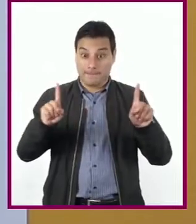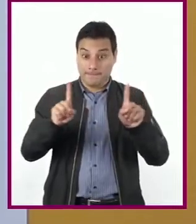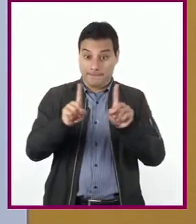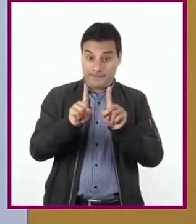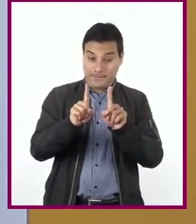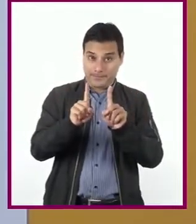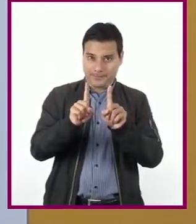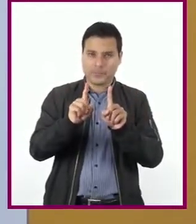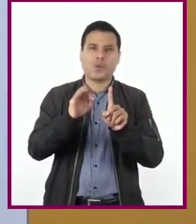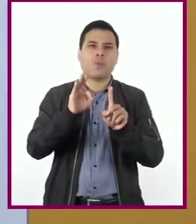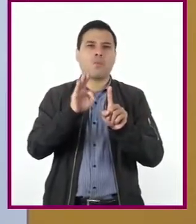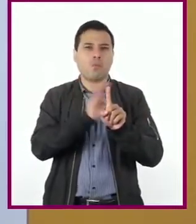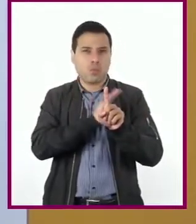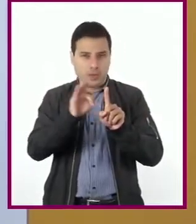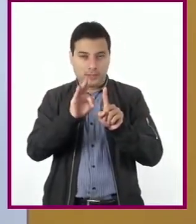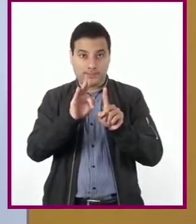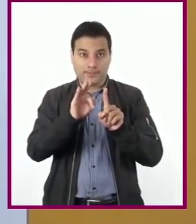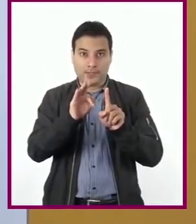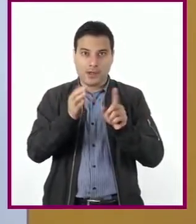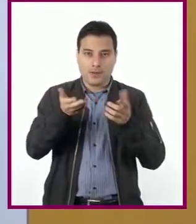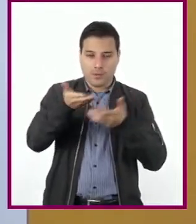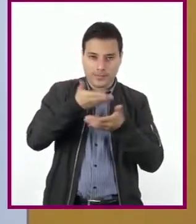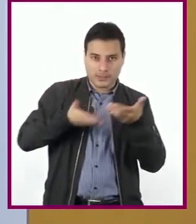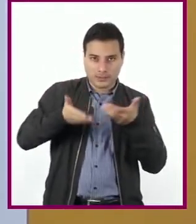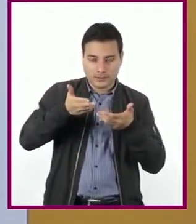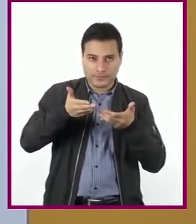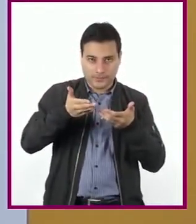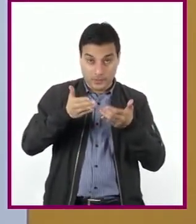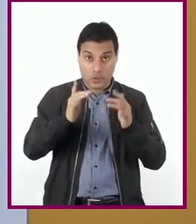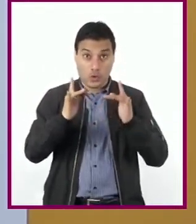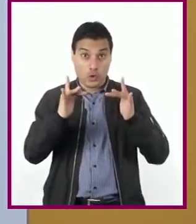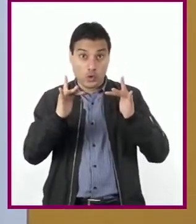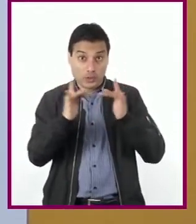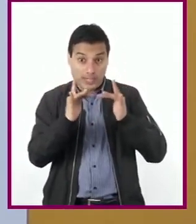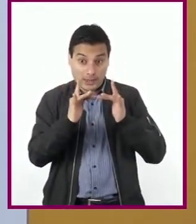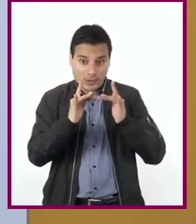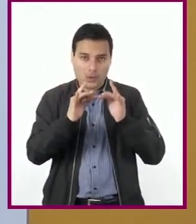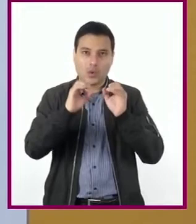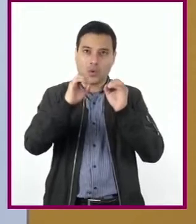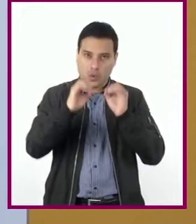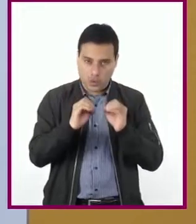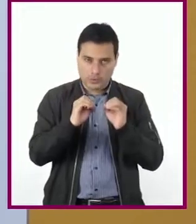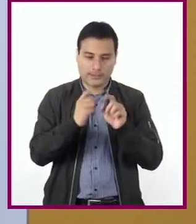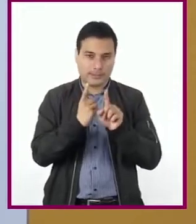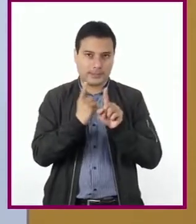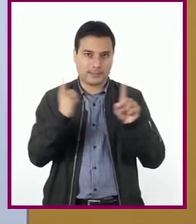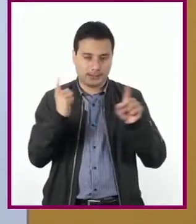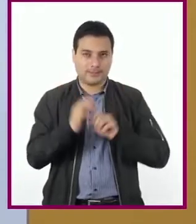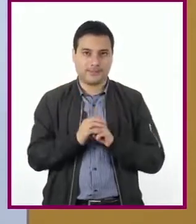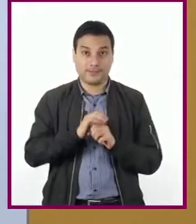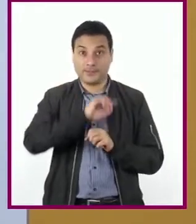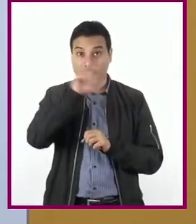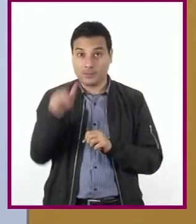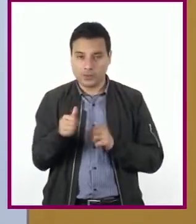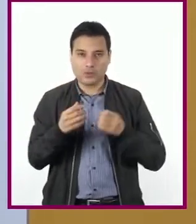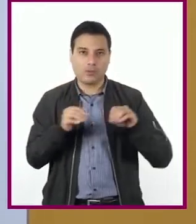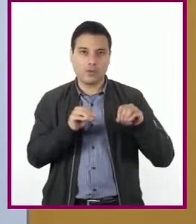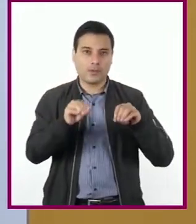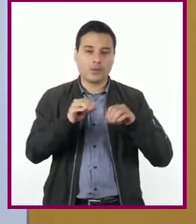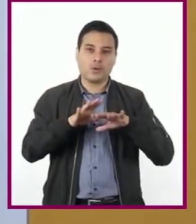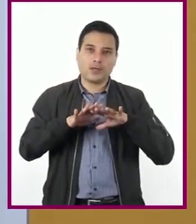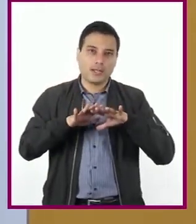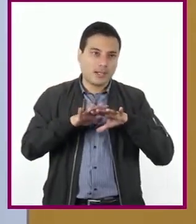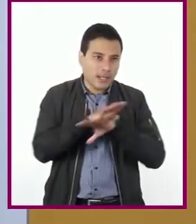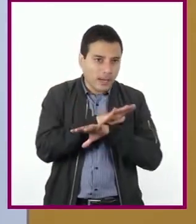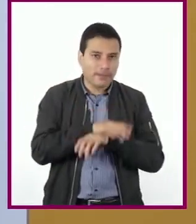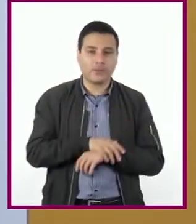ser a distancia o por contacto. Estas interacciones dan origen a cambios en el movimiento. Una fuerza puede